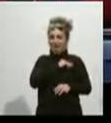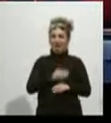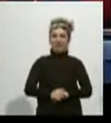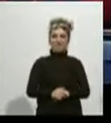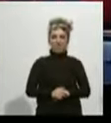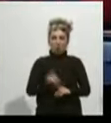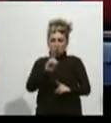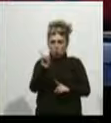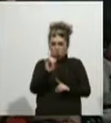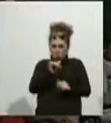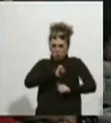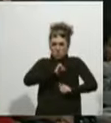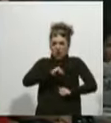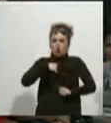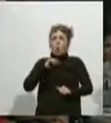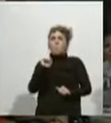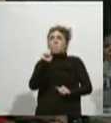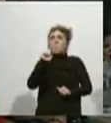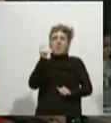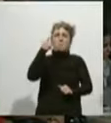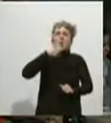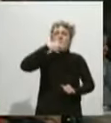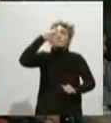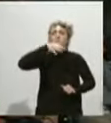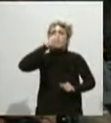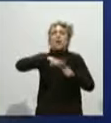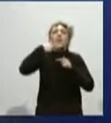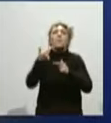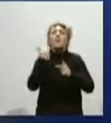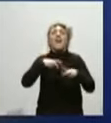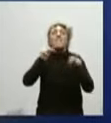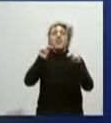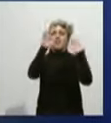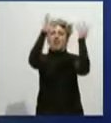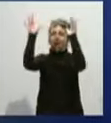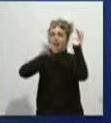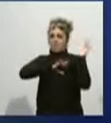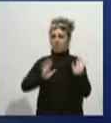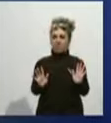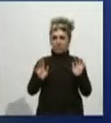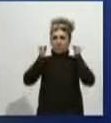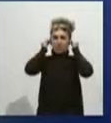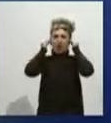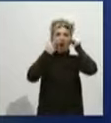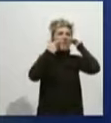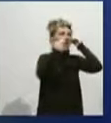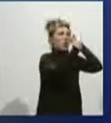No, no, esperad. Primero hago el discurso y luego aplaudís. A ver, ¿a qué cámara esta,